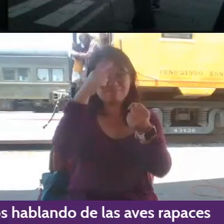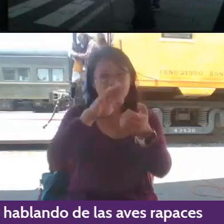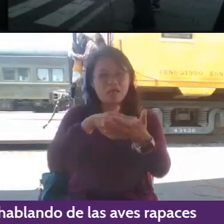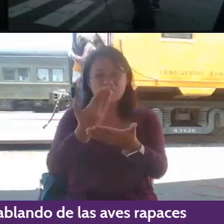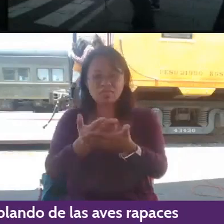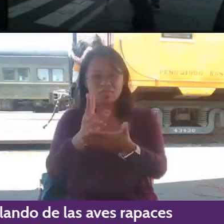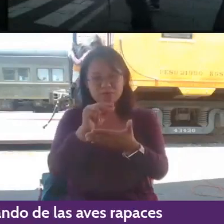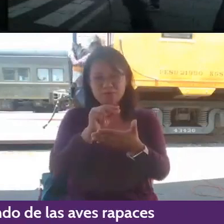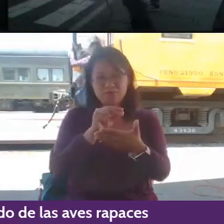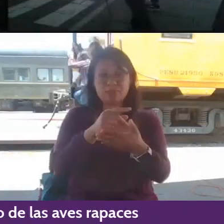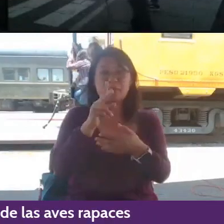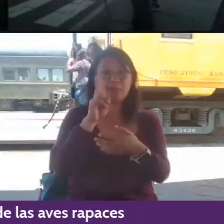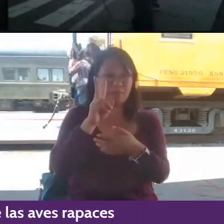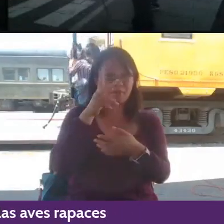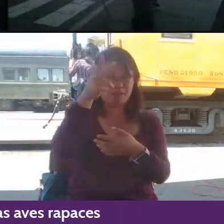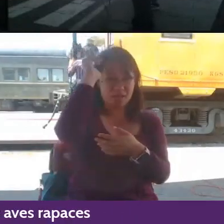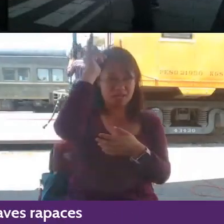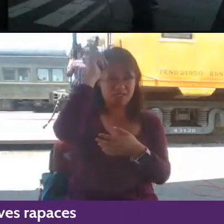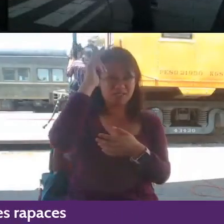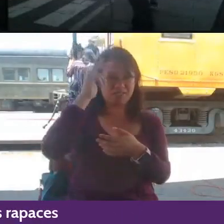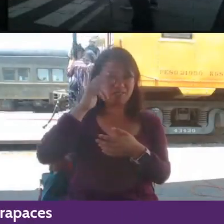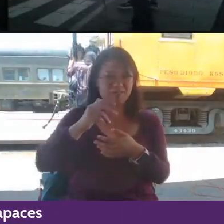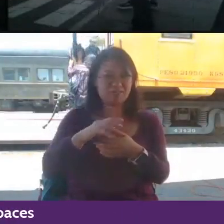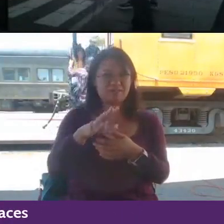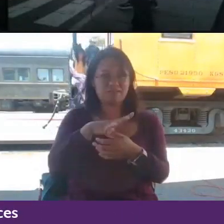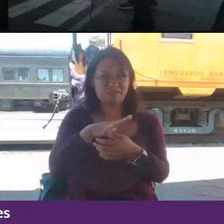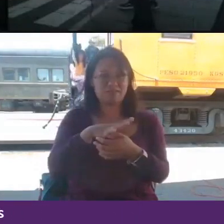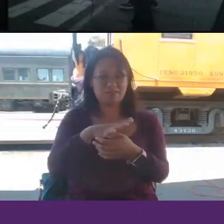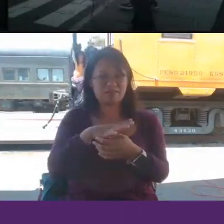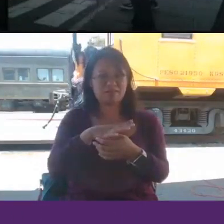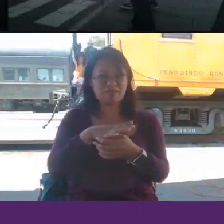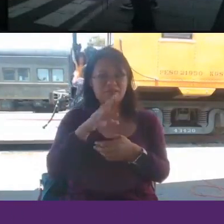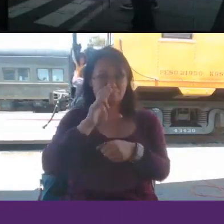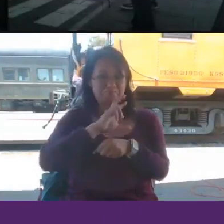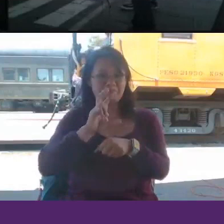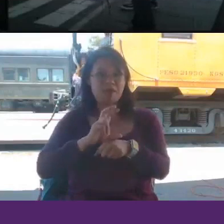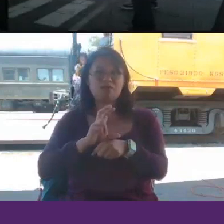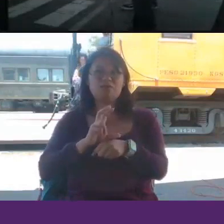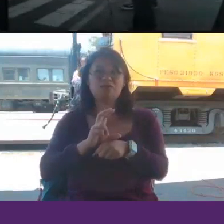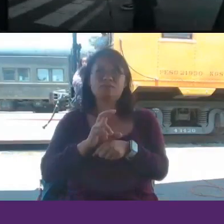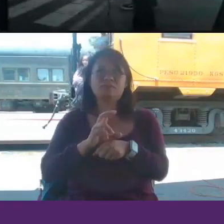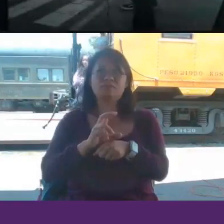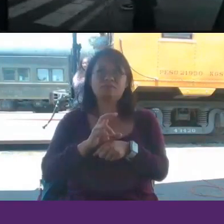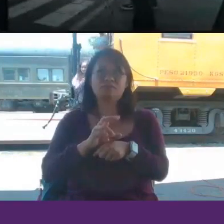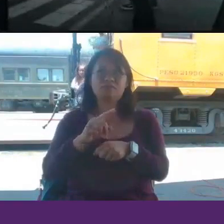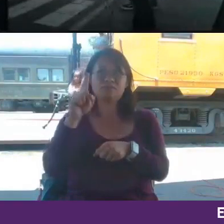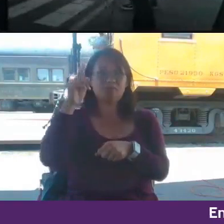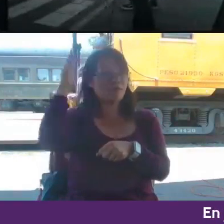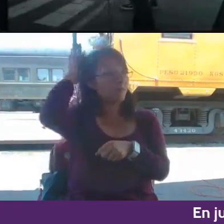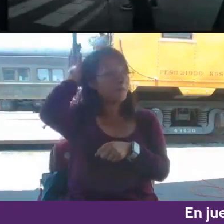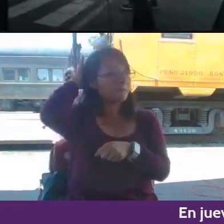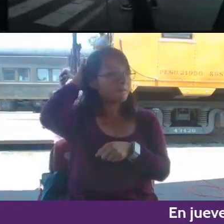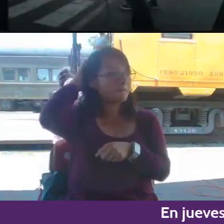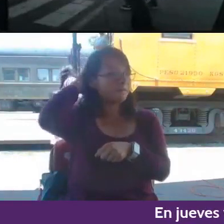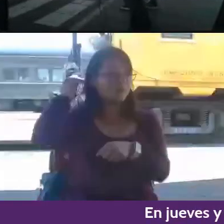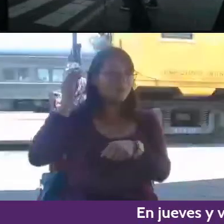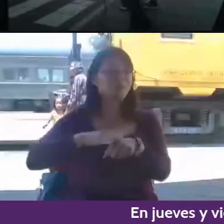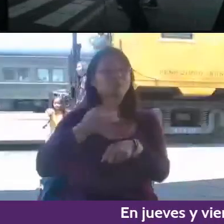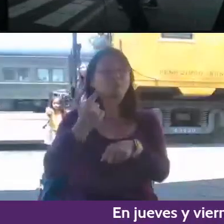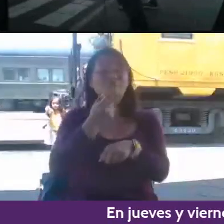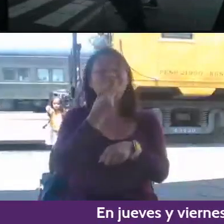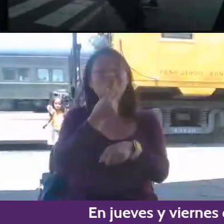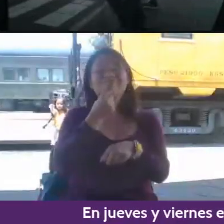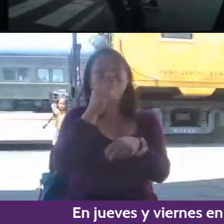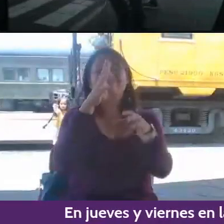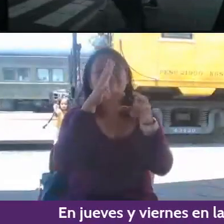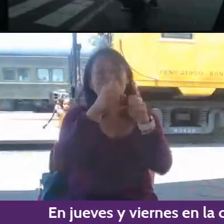gallinas, si han visto gallinas o tienen gallinas y están con machos, tienen esta parte pelona, porque el macho se agarra de ahí,